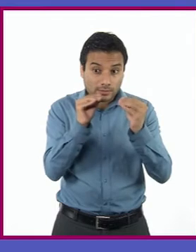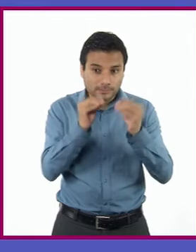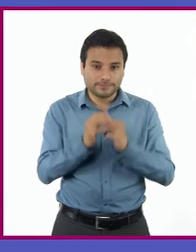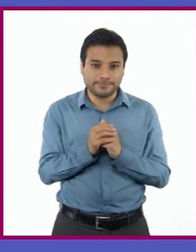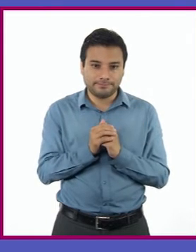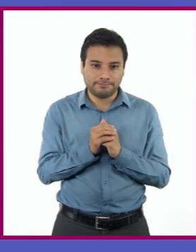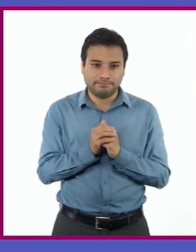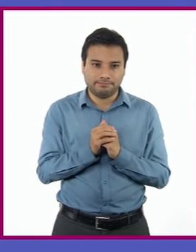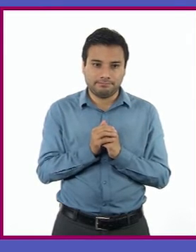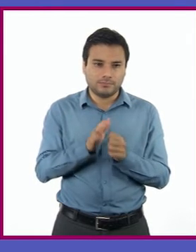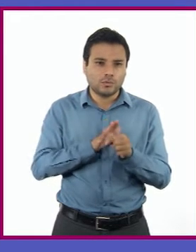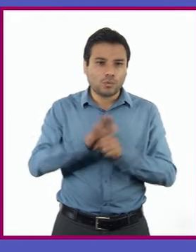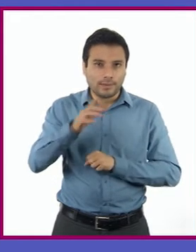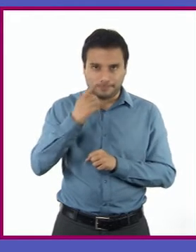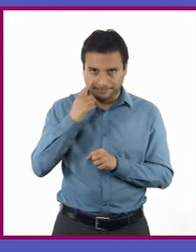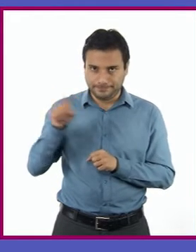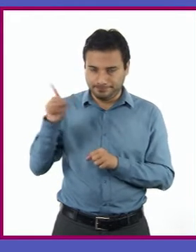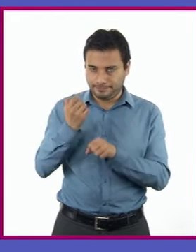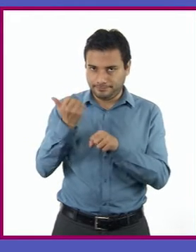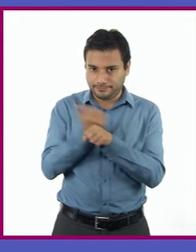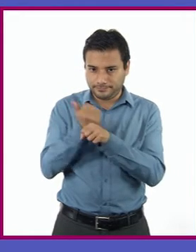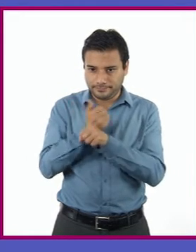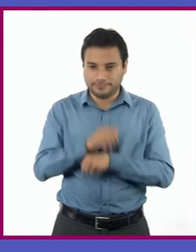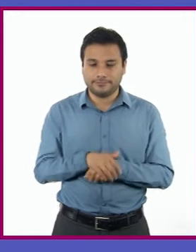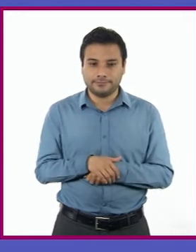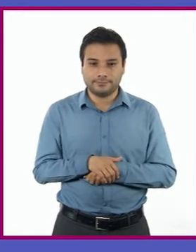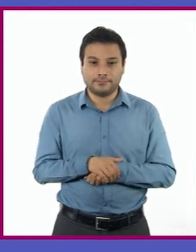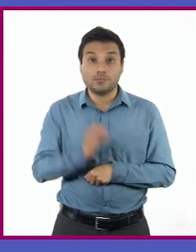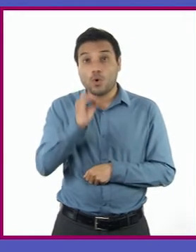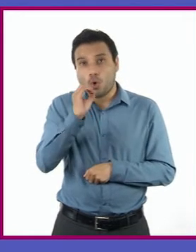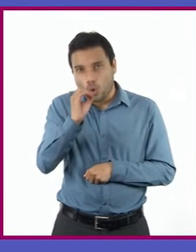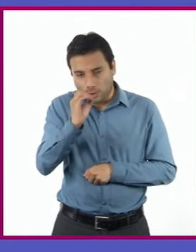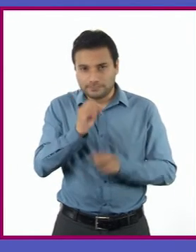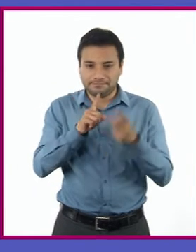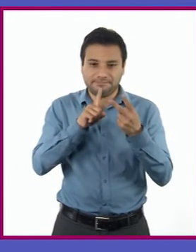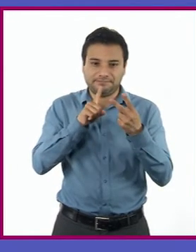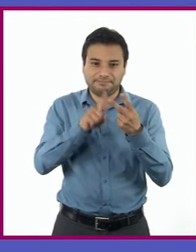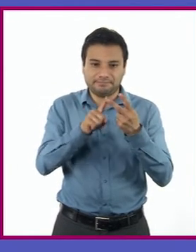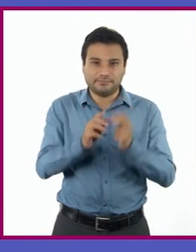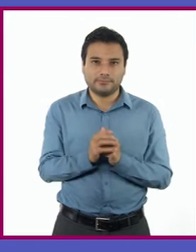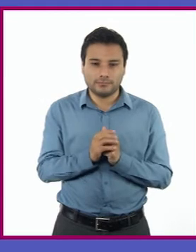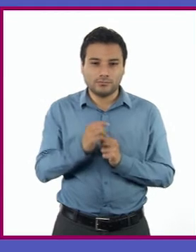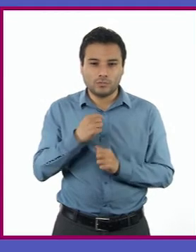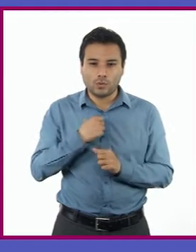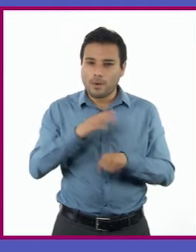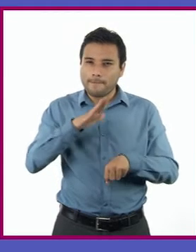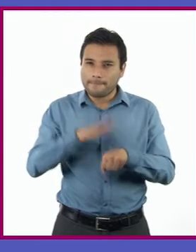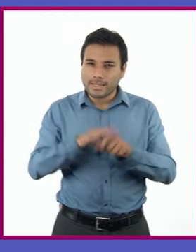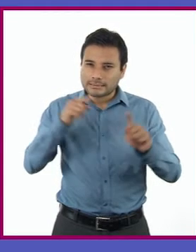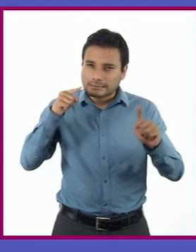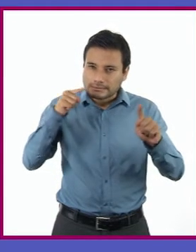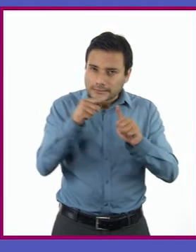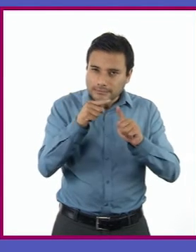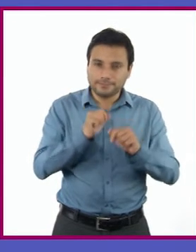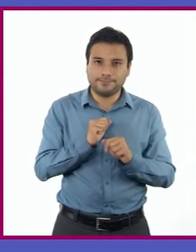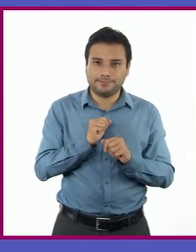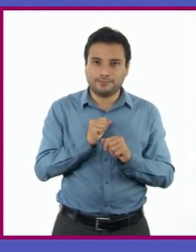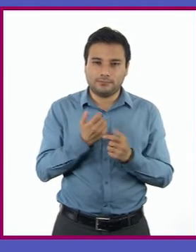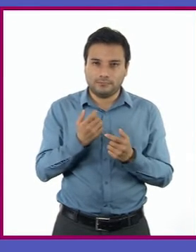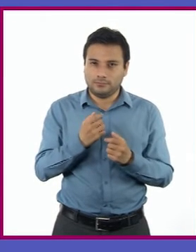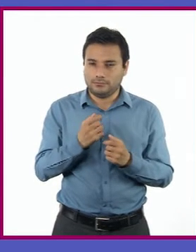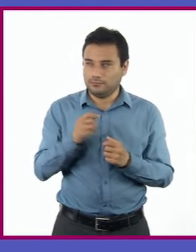de hecho, en el fondo, etc. Operadores de concreción, por ejemplo, en